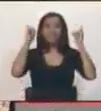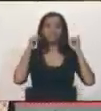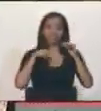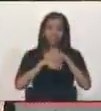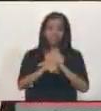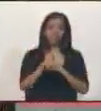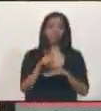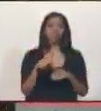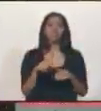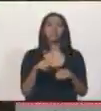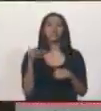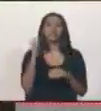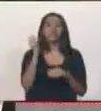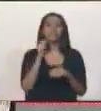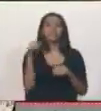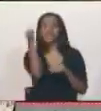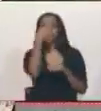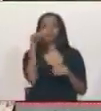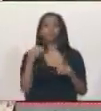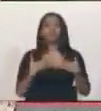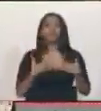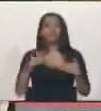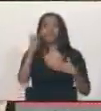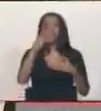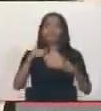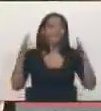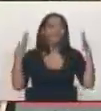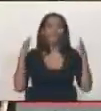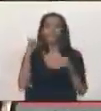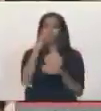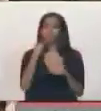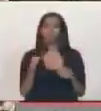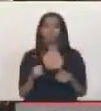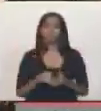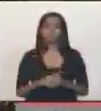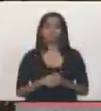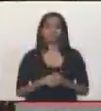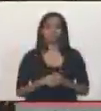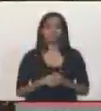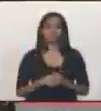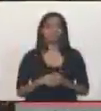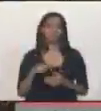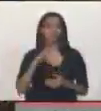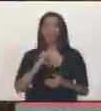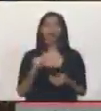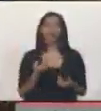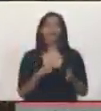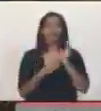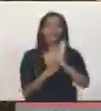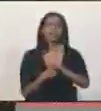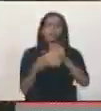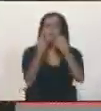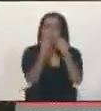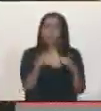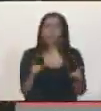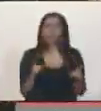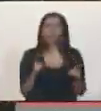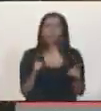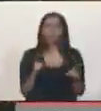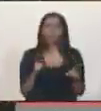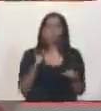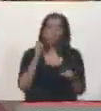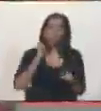mes de la Zulia, Zulia mía, Zulia grande, Zulia gigante. Y no vamos a expresarlo de otra forma que no